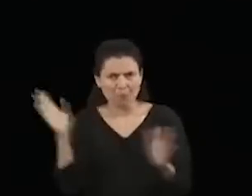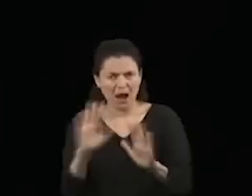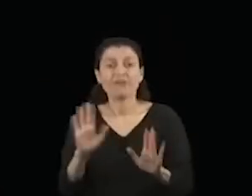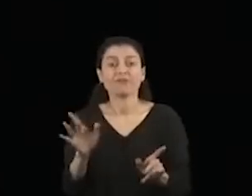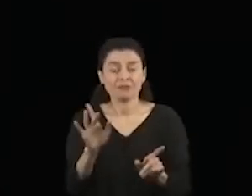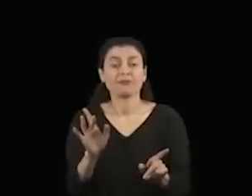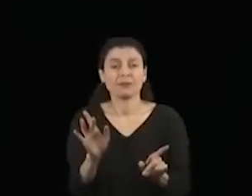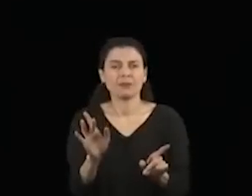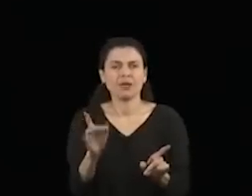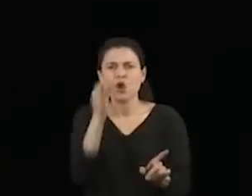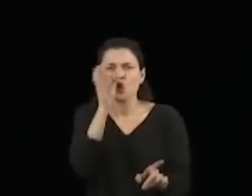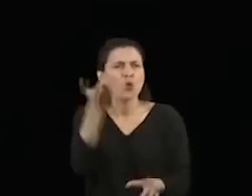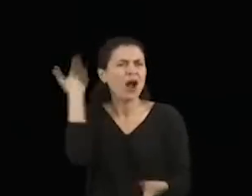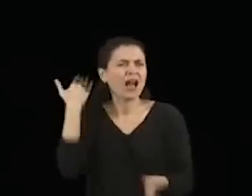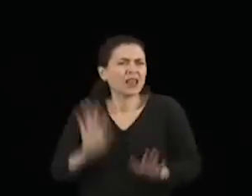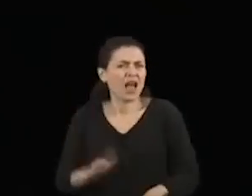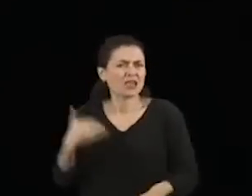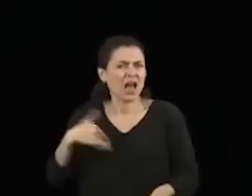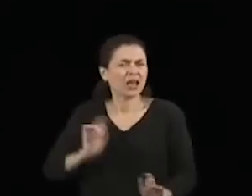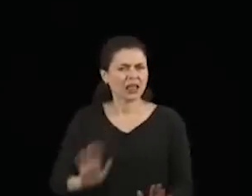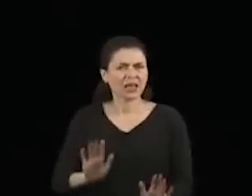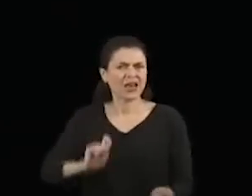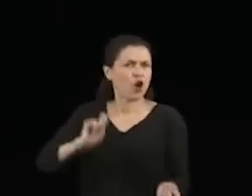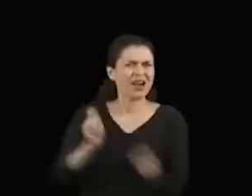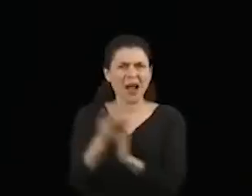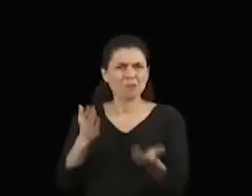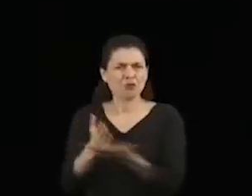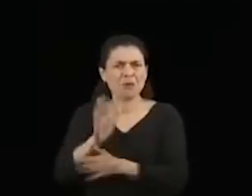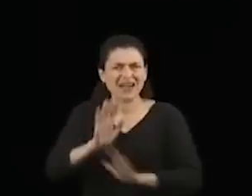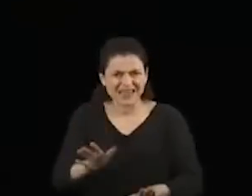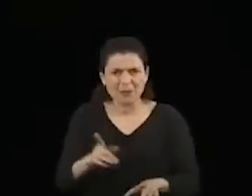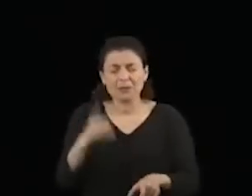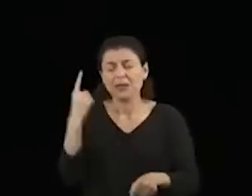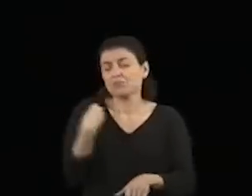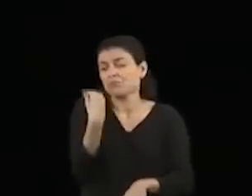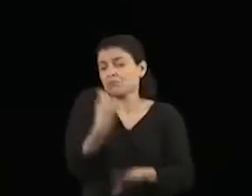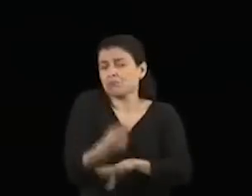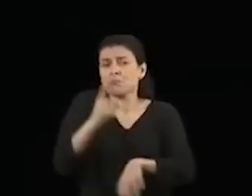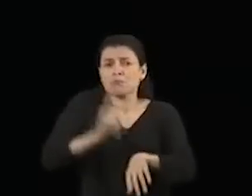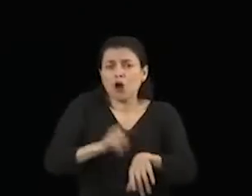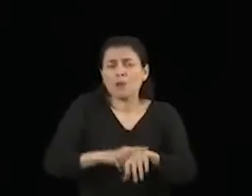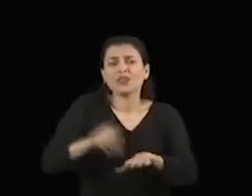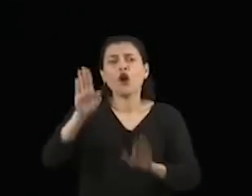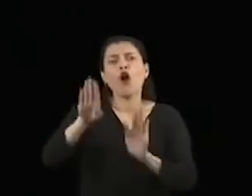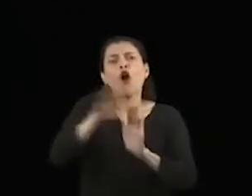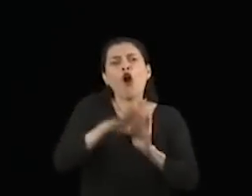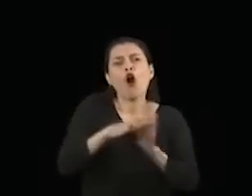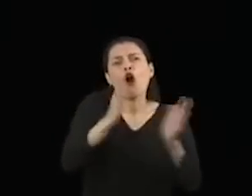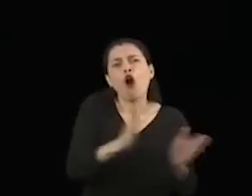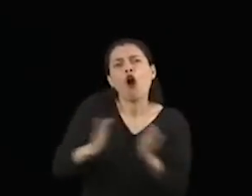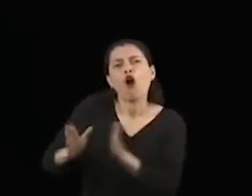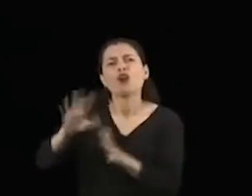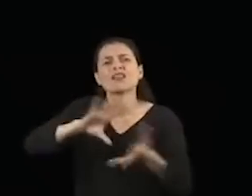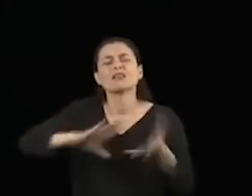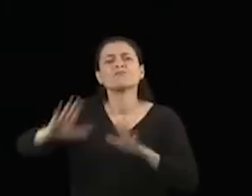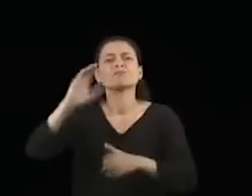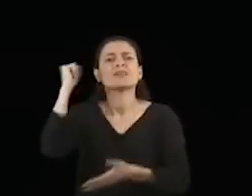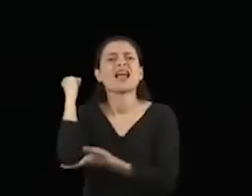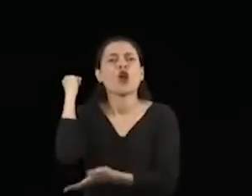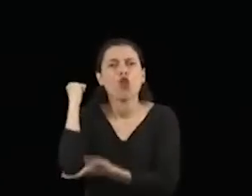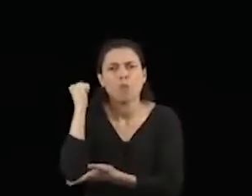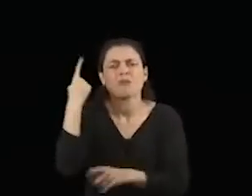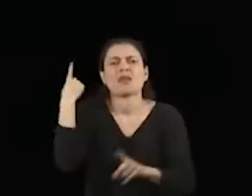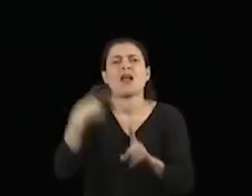con lo cual no solo estamos poniendo en orden la economía, no solo estamos poniendo en orden los temas de